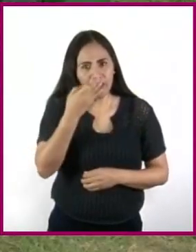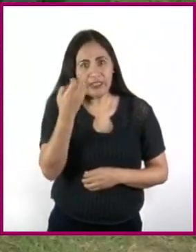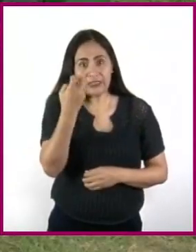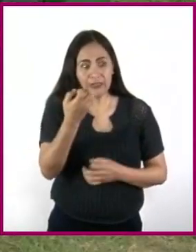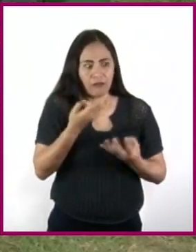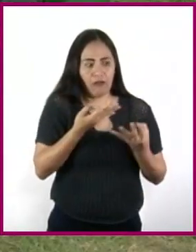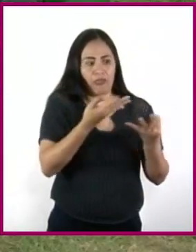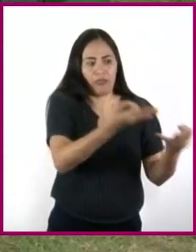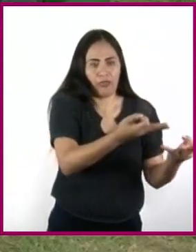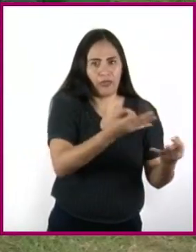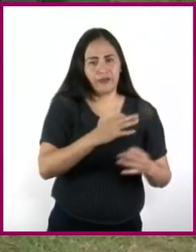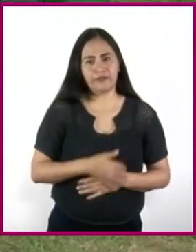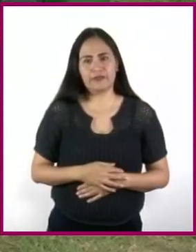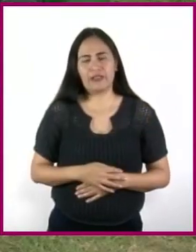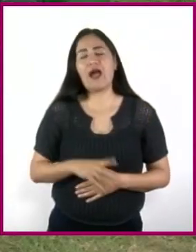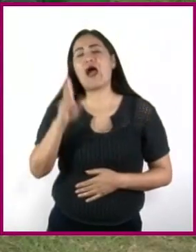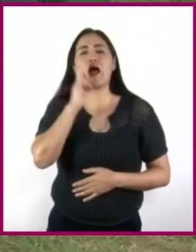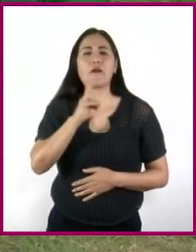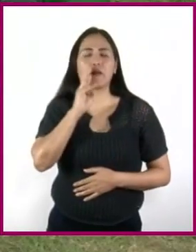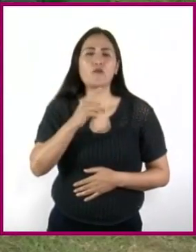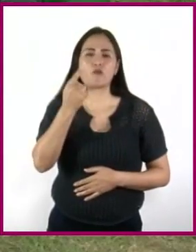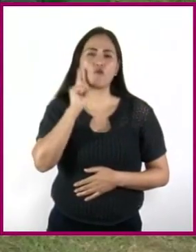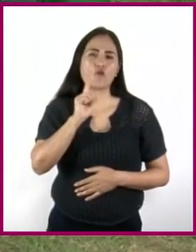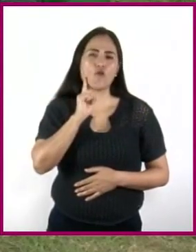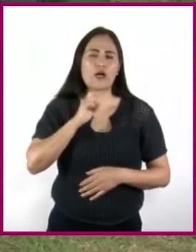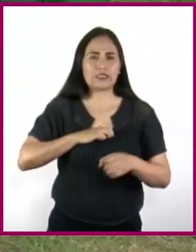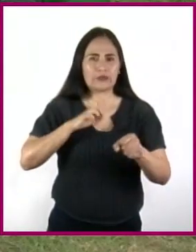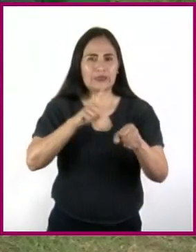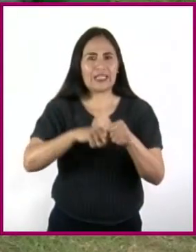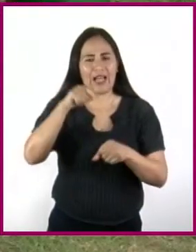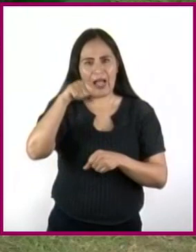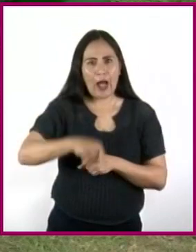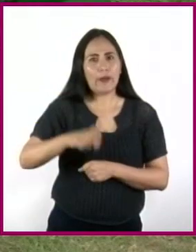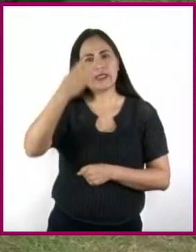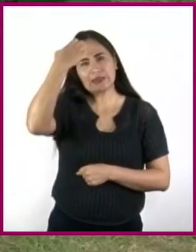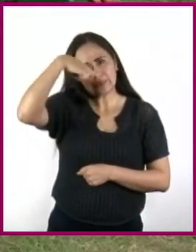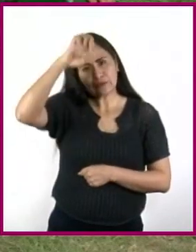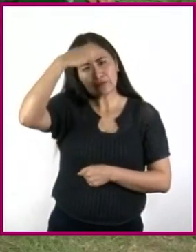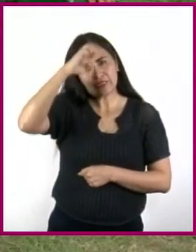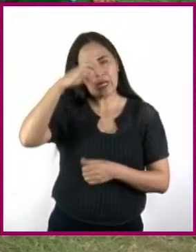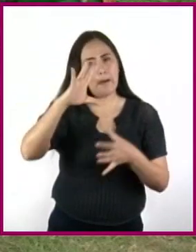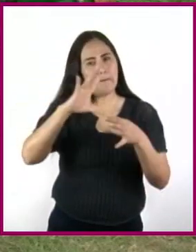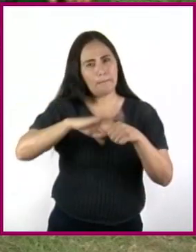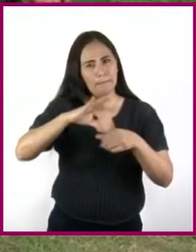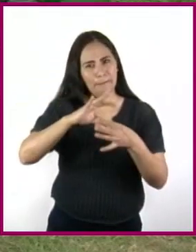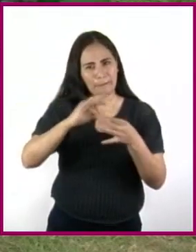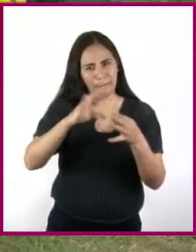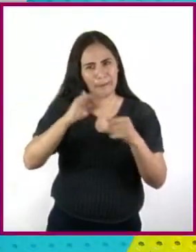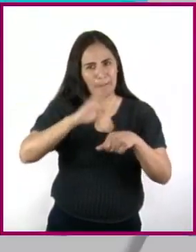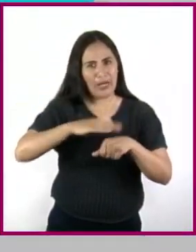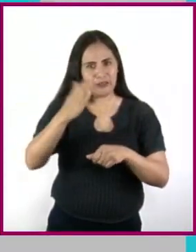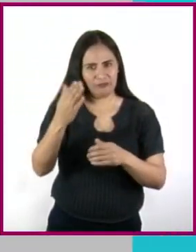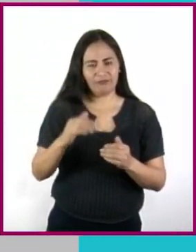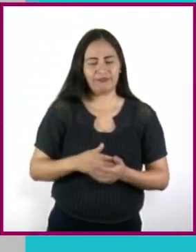¿Qué tal si mejor platicamos con un especialista para conocer más detalles sobre el tema? Me parece bien. Vamos con él.